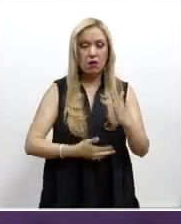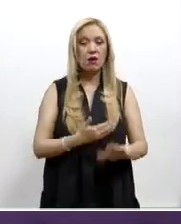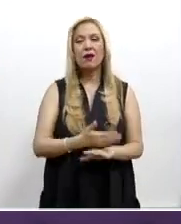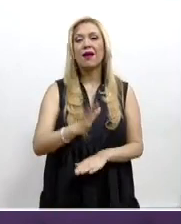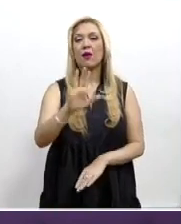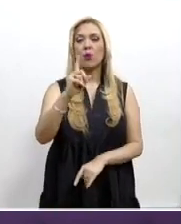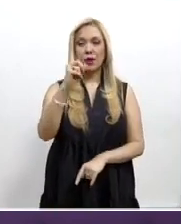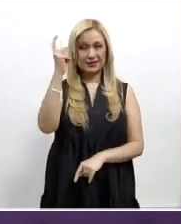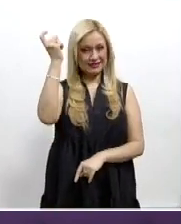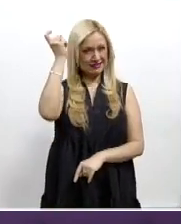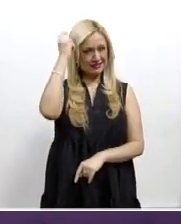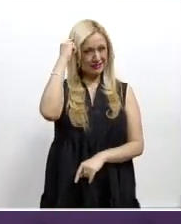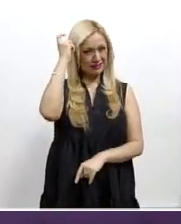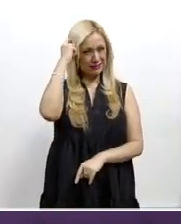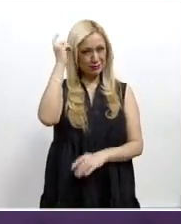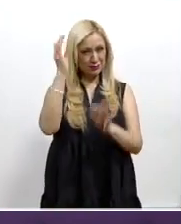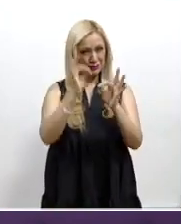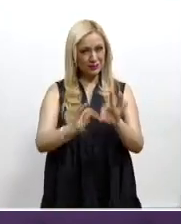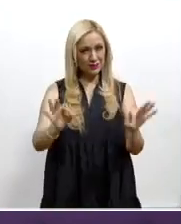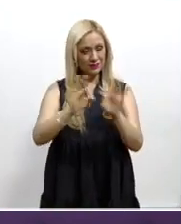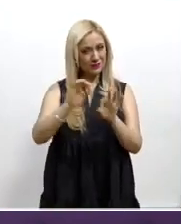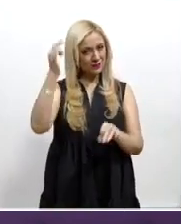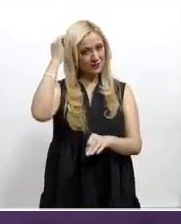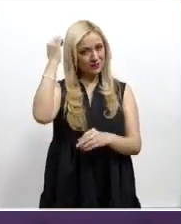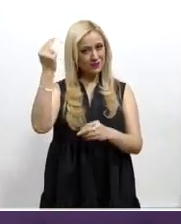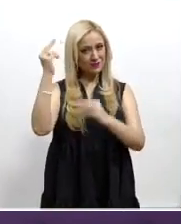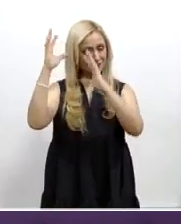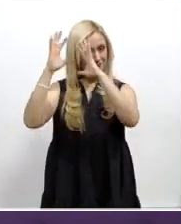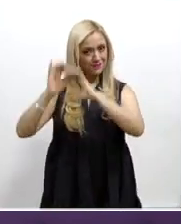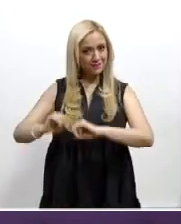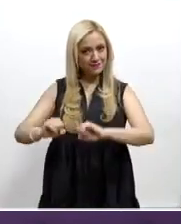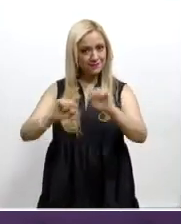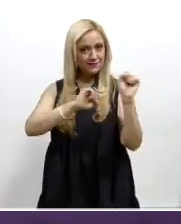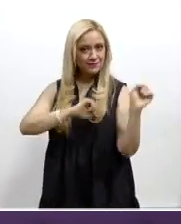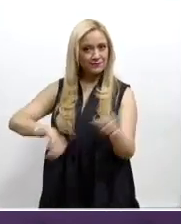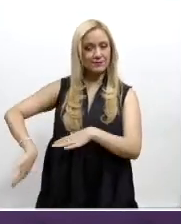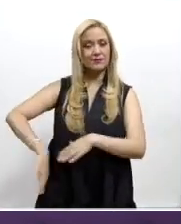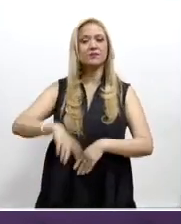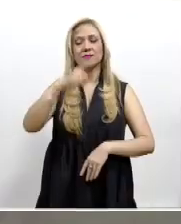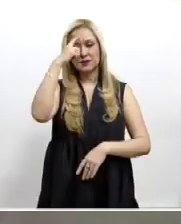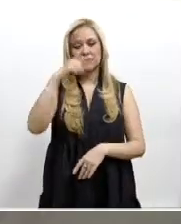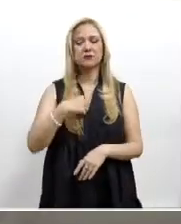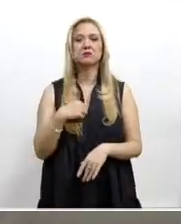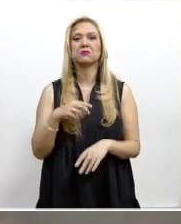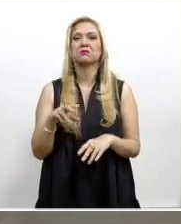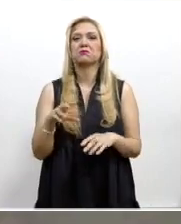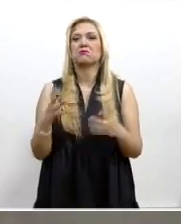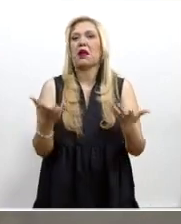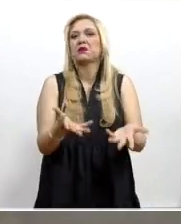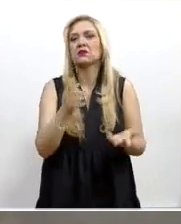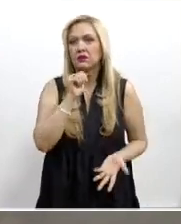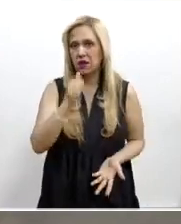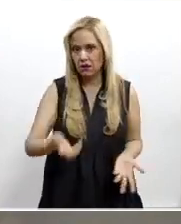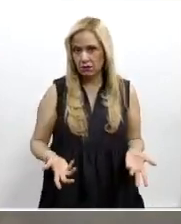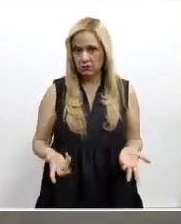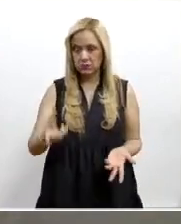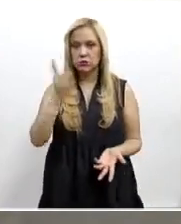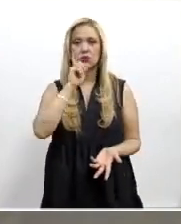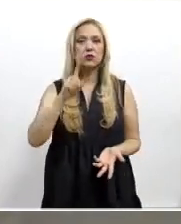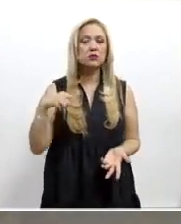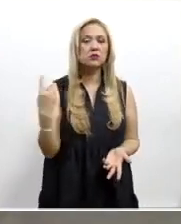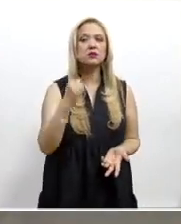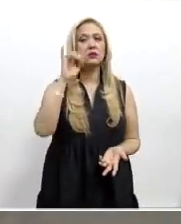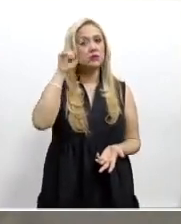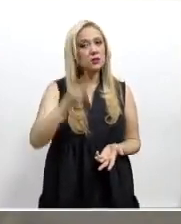históricas ya van condicionando los propios resultados. Y como muy bien ha dicho el magistrado, las propias mujeres, como consecuencia de